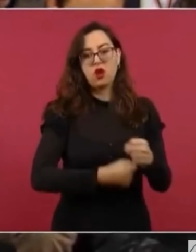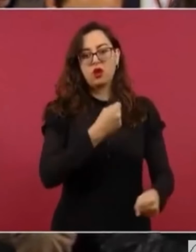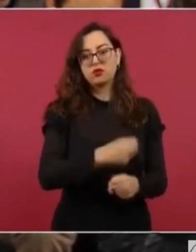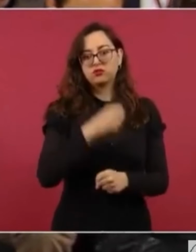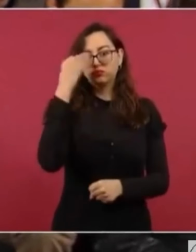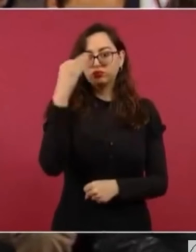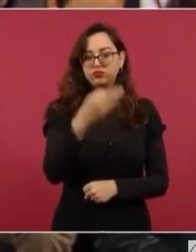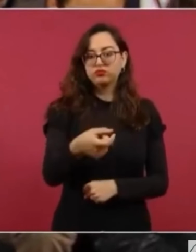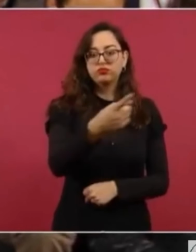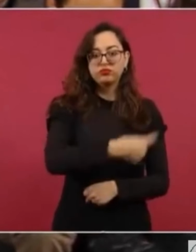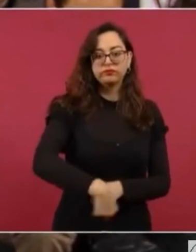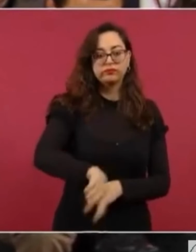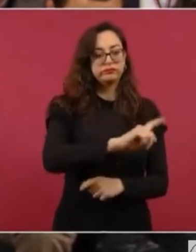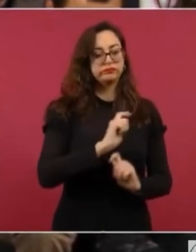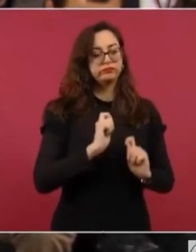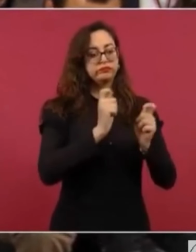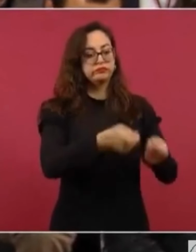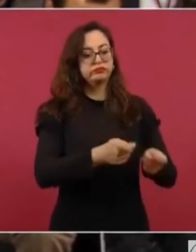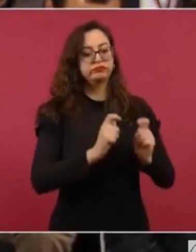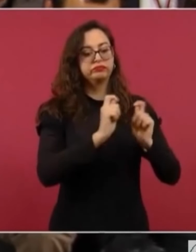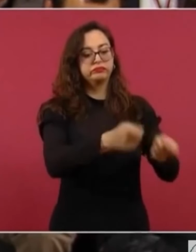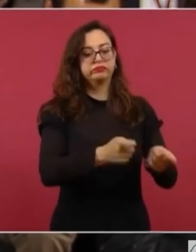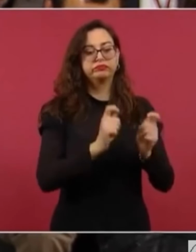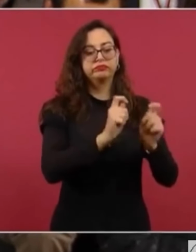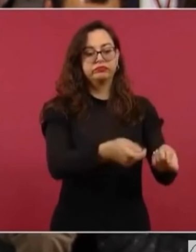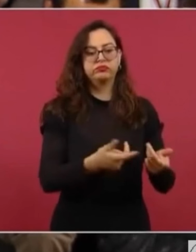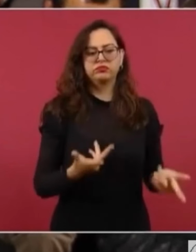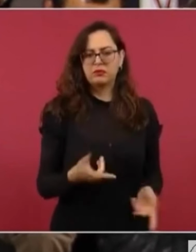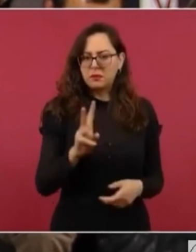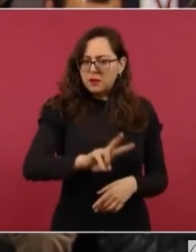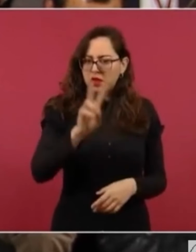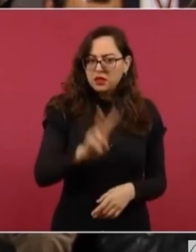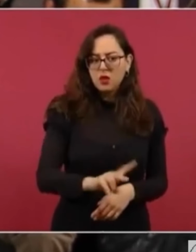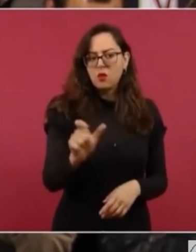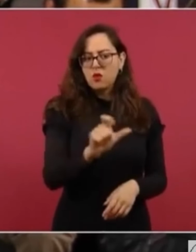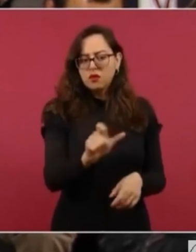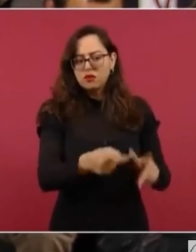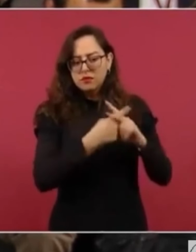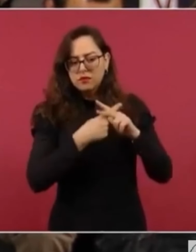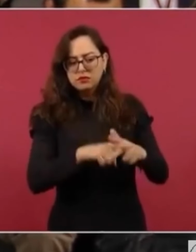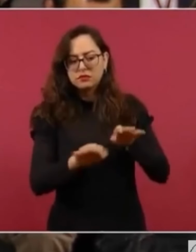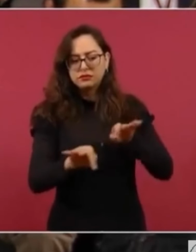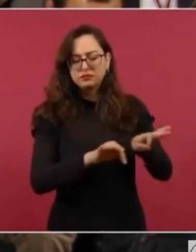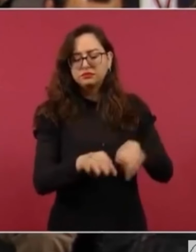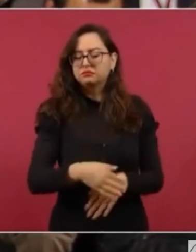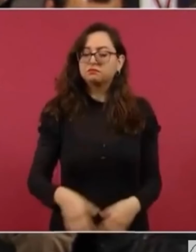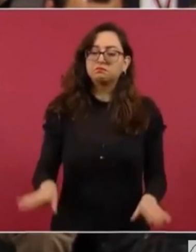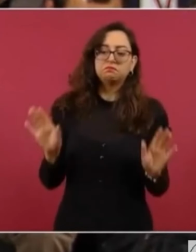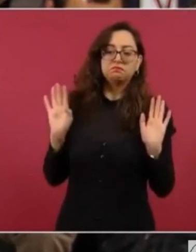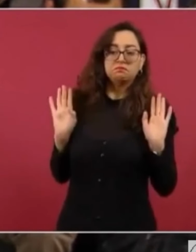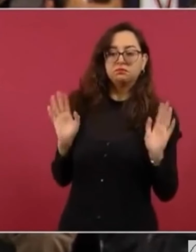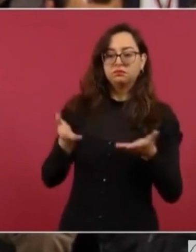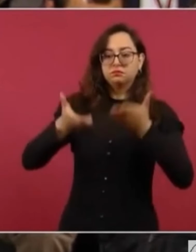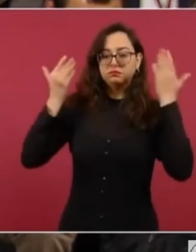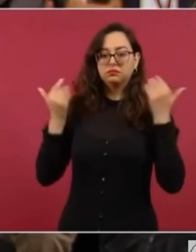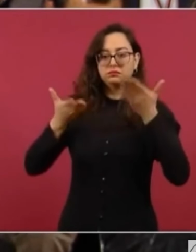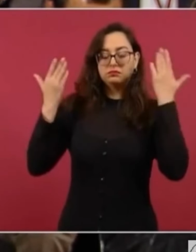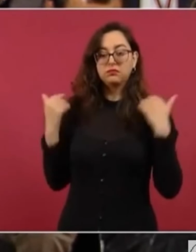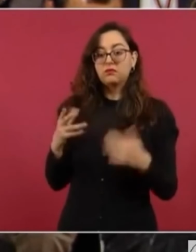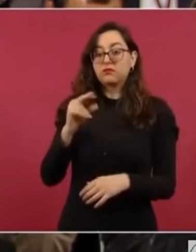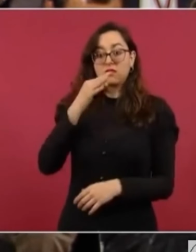que se desconocen con certeza, ya que se niegan a informar cuándo entraron y así permanecen tomando y ejerciendo atribuciones